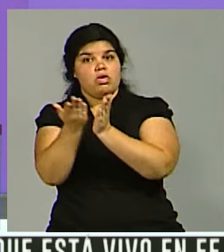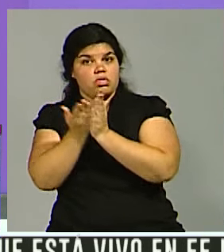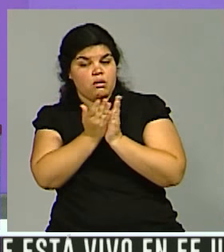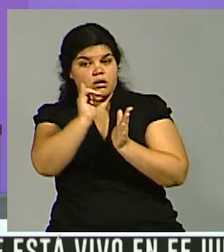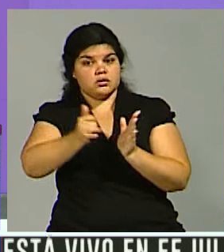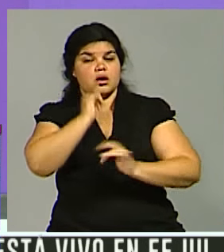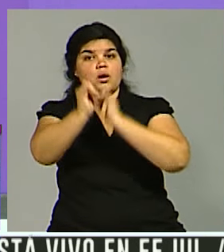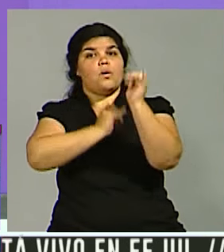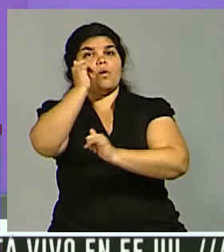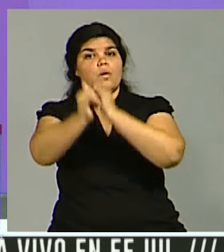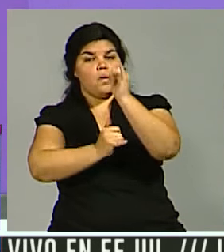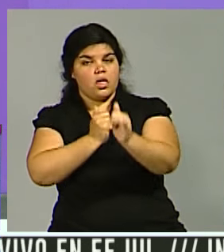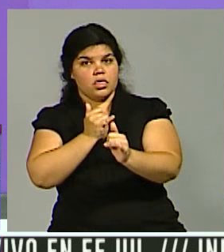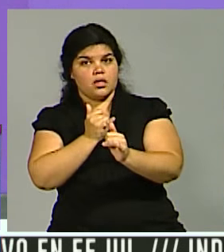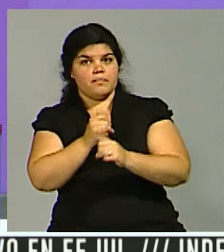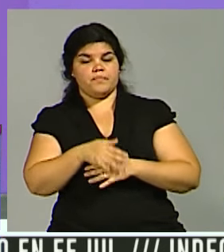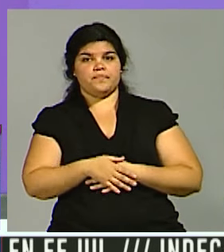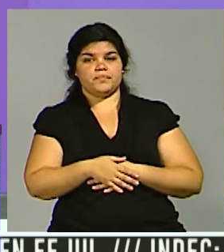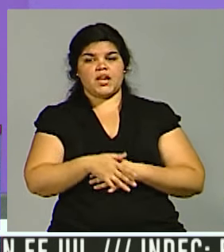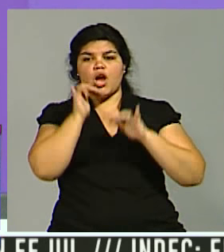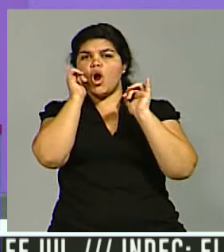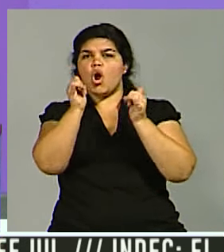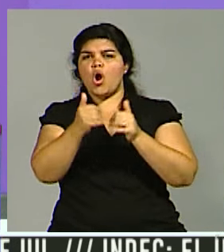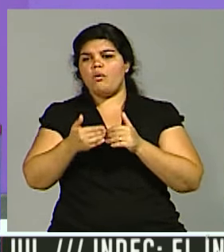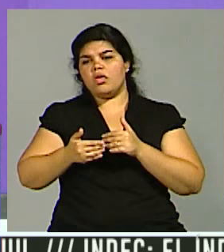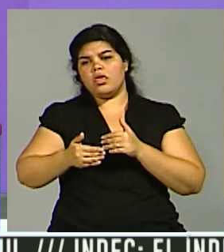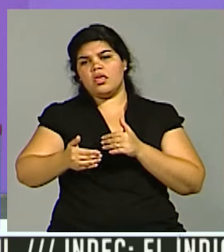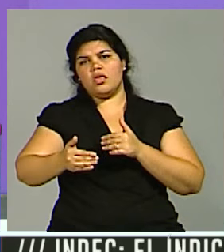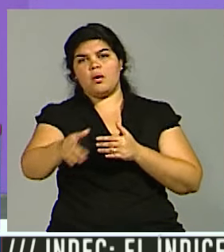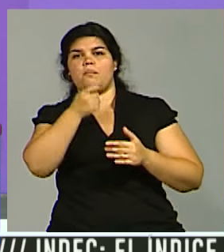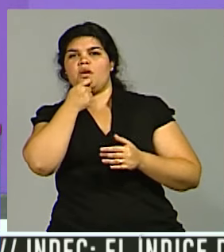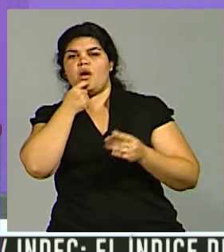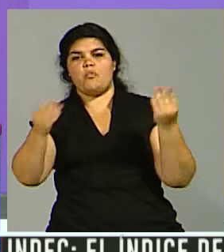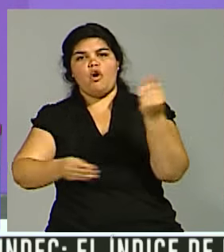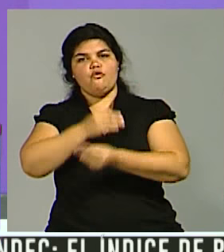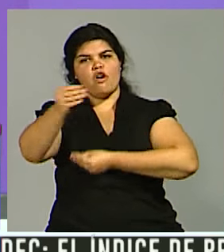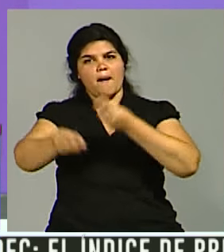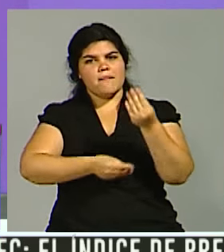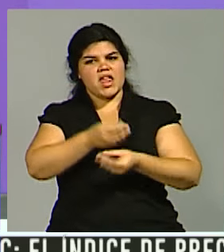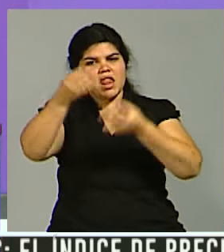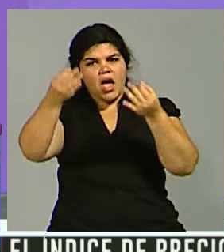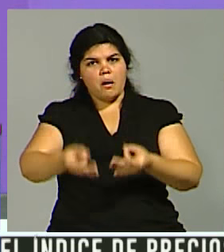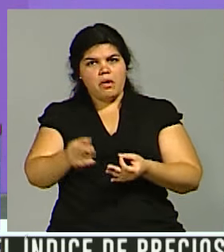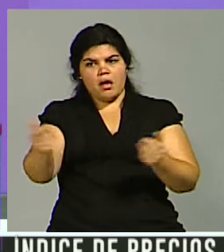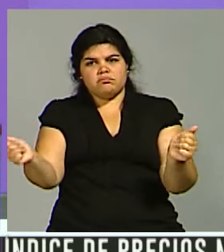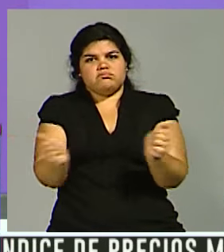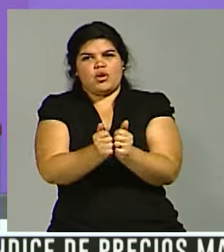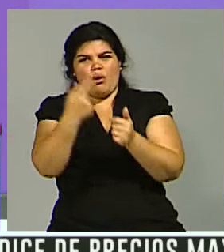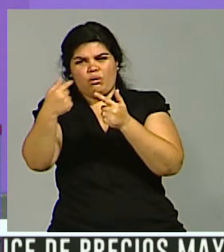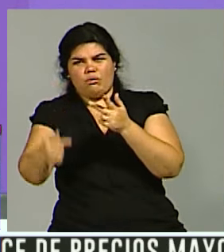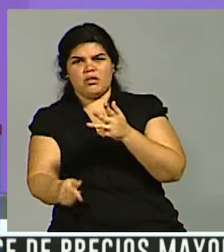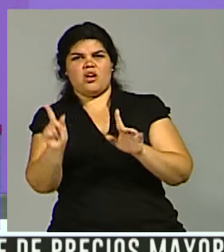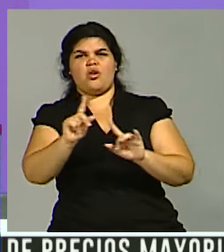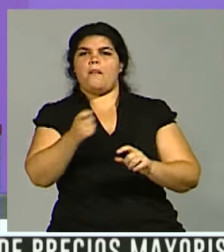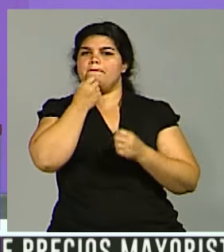el joven en Argentina alargaría el tiempo para tomar la decisión de formar una familia, con la posibilidad de utilizar